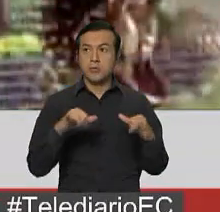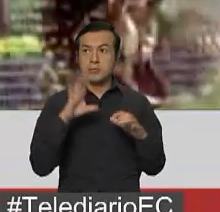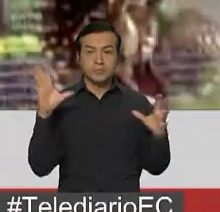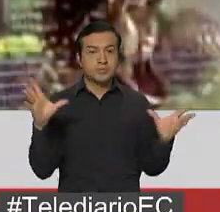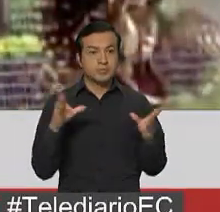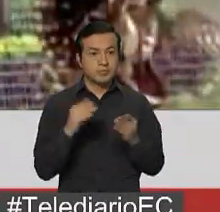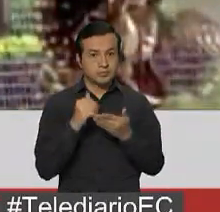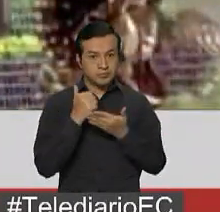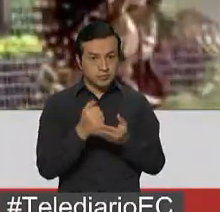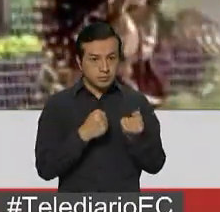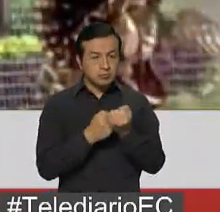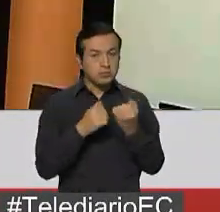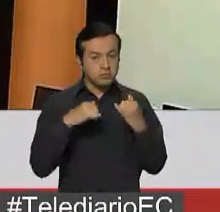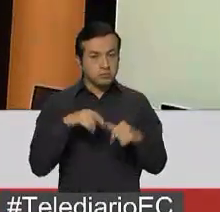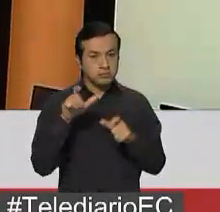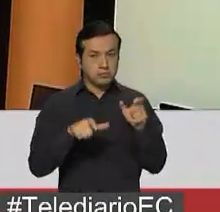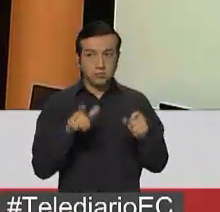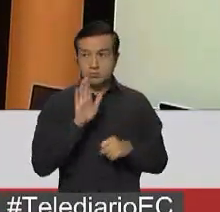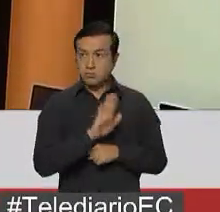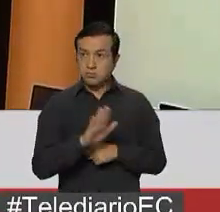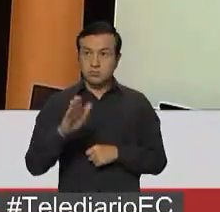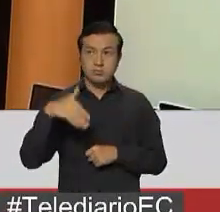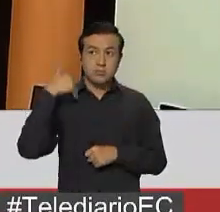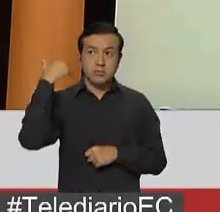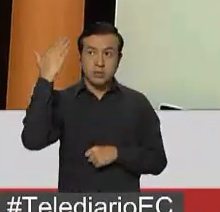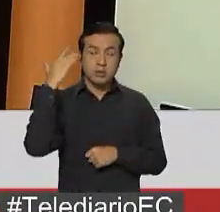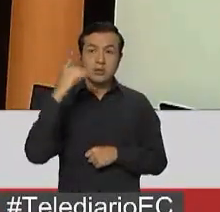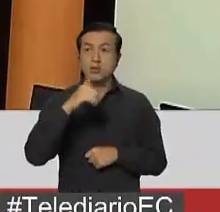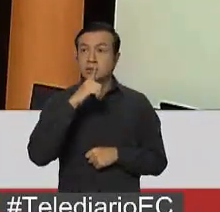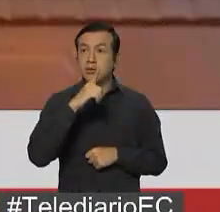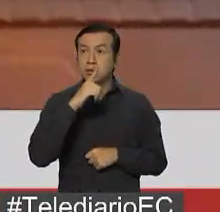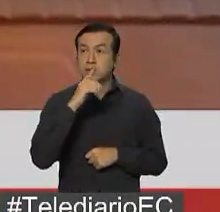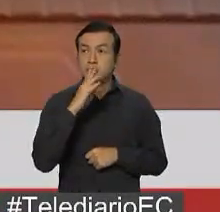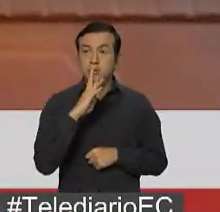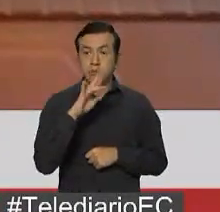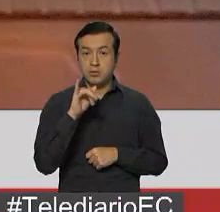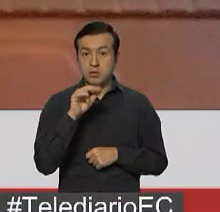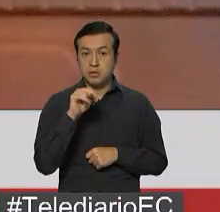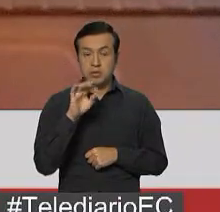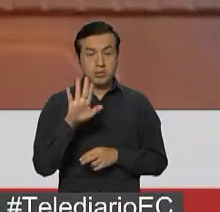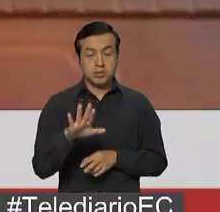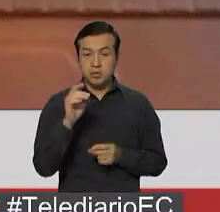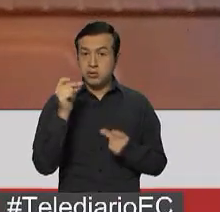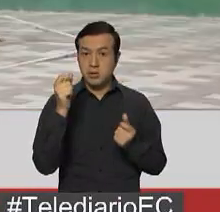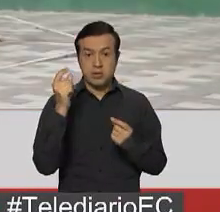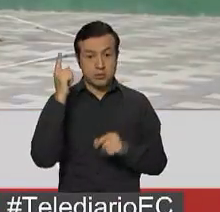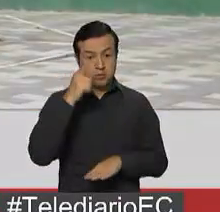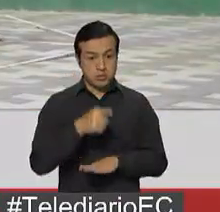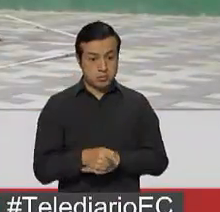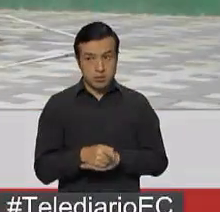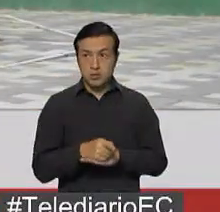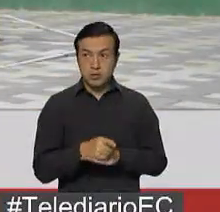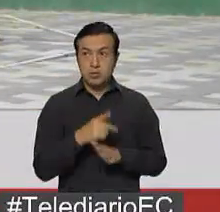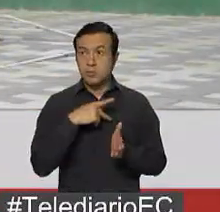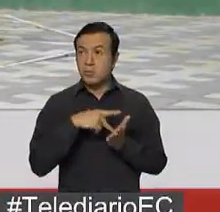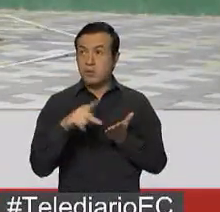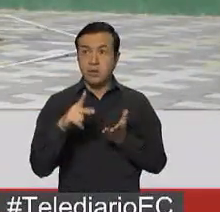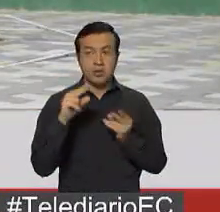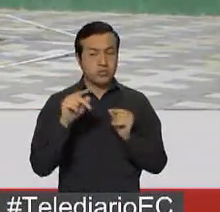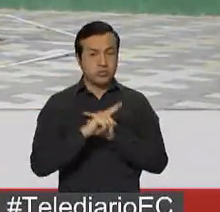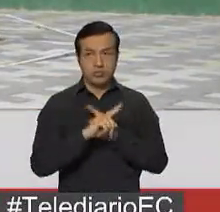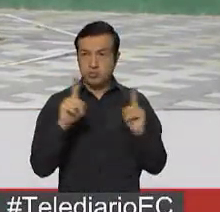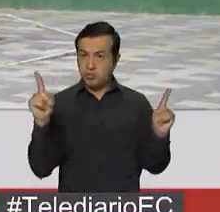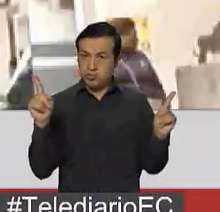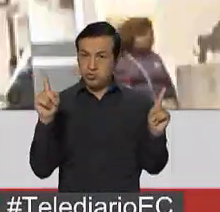para destrabar a la ciudad el alcalde de latacunga va a ir un cárdenas como medida inmediata dispuso el no pago de la planilla